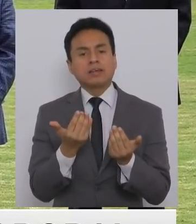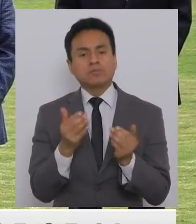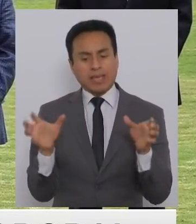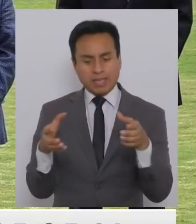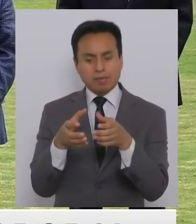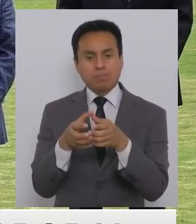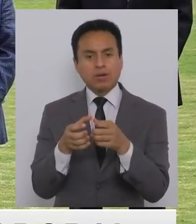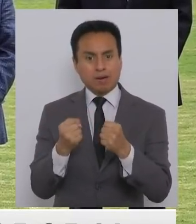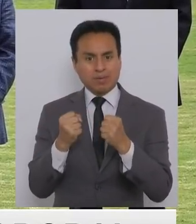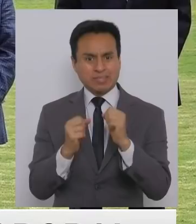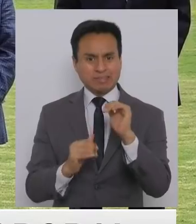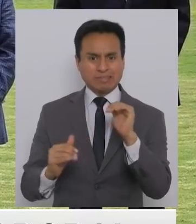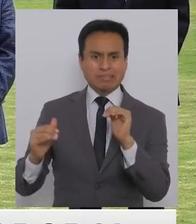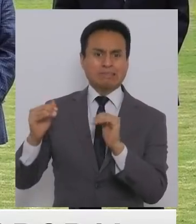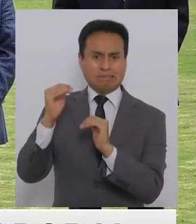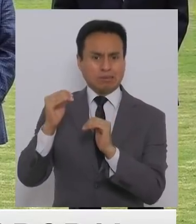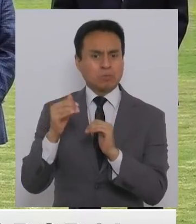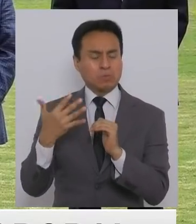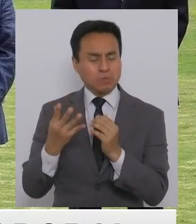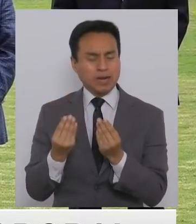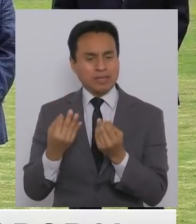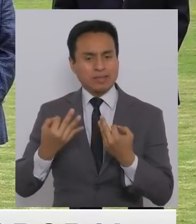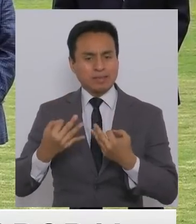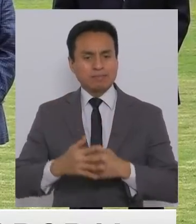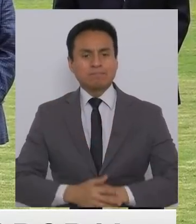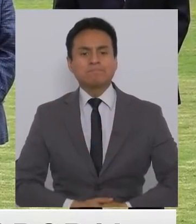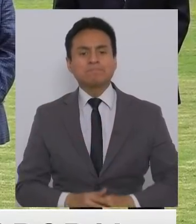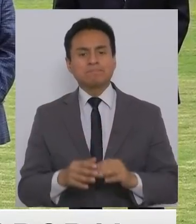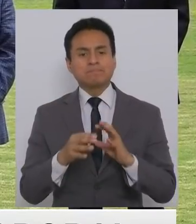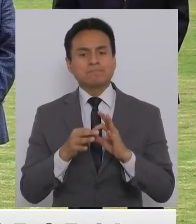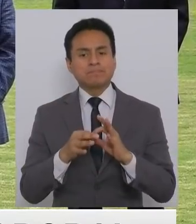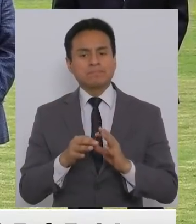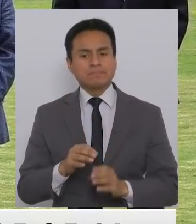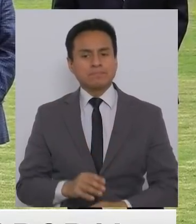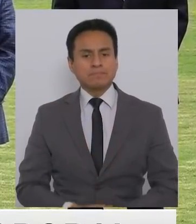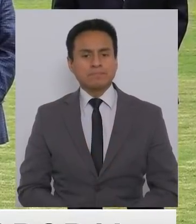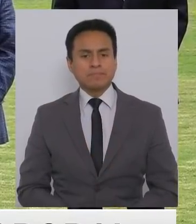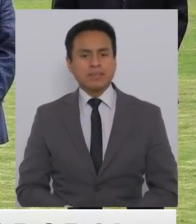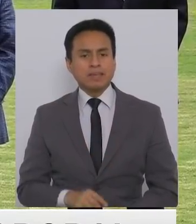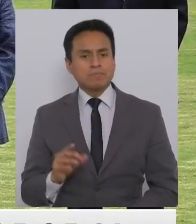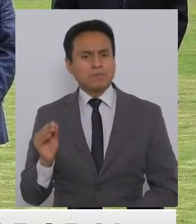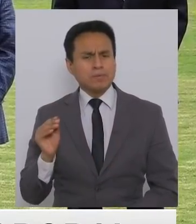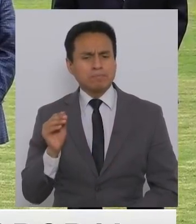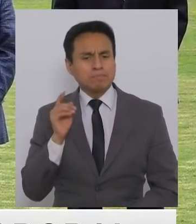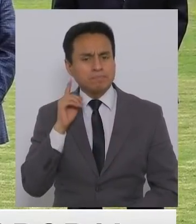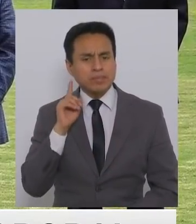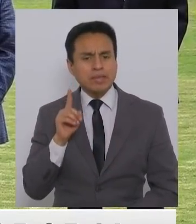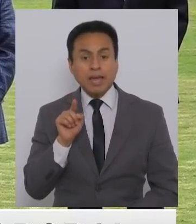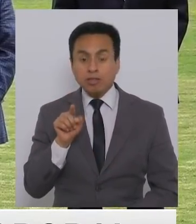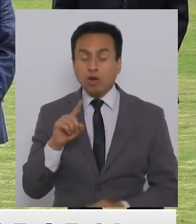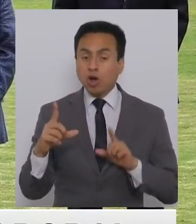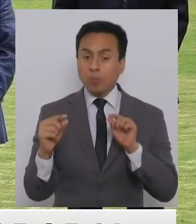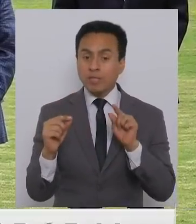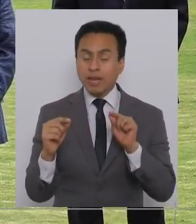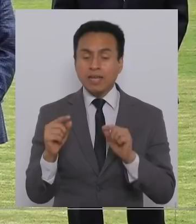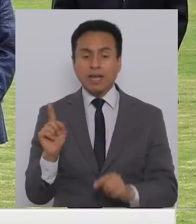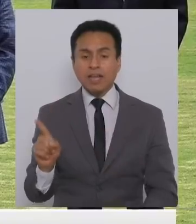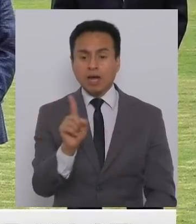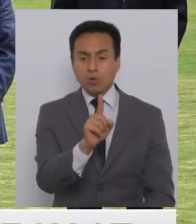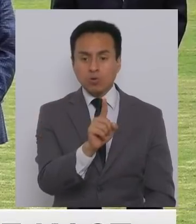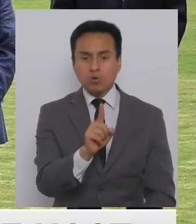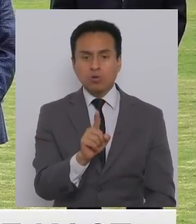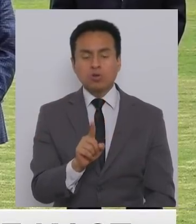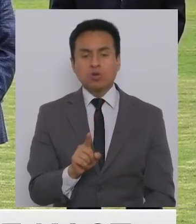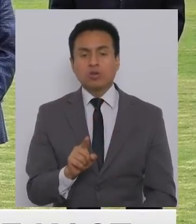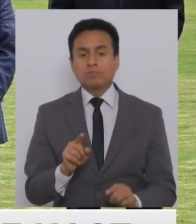de esa capacidad y de esa calidad. ¿Habrá más autoridades, presidente? Eso lo conversarán con cada una de ellas. En todo